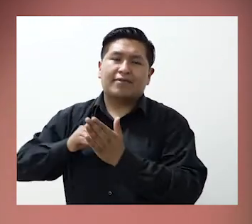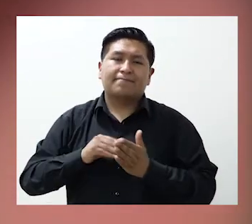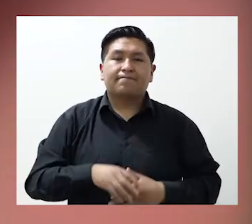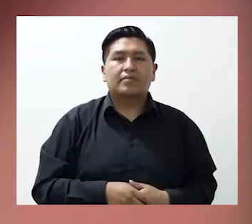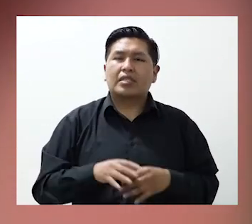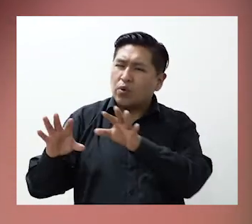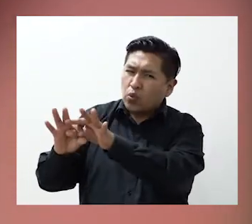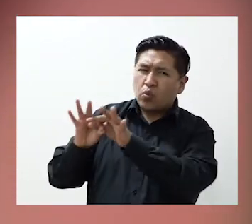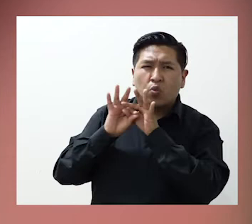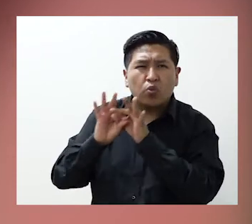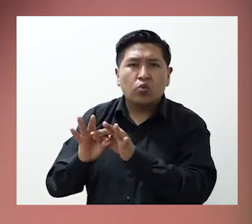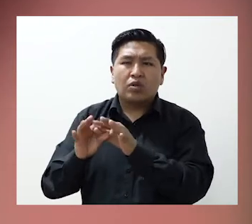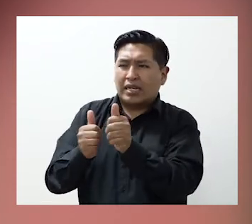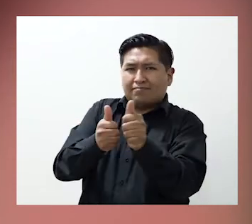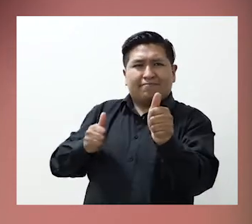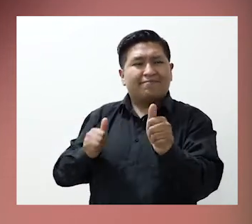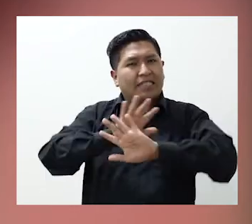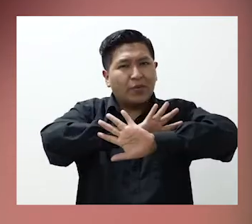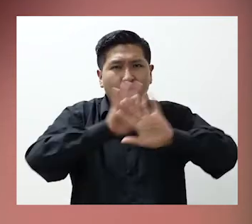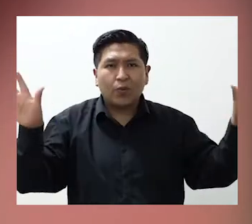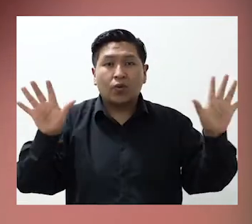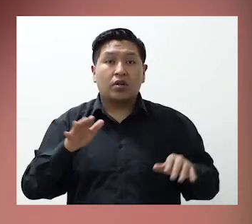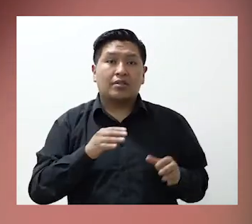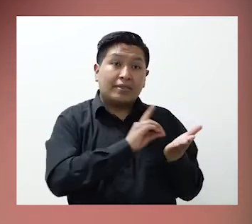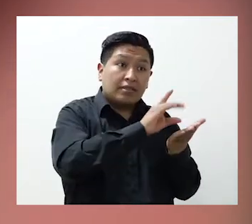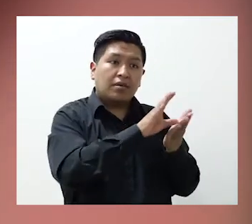técnicas. Trabajemos juntos, sin que nadie